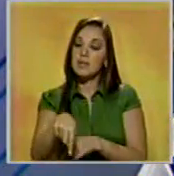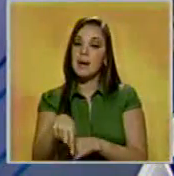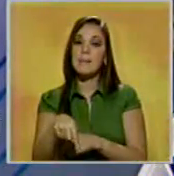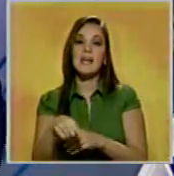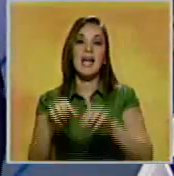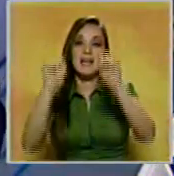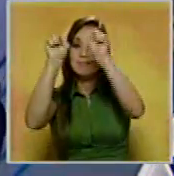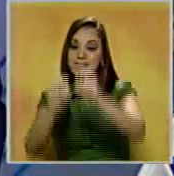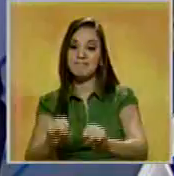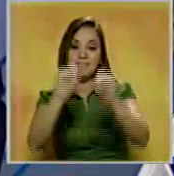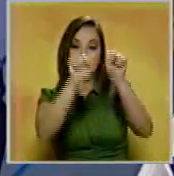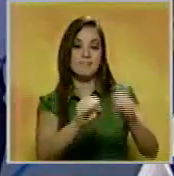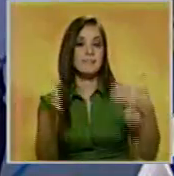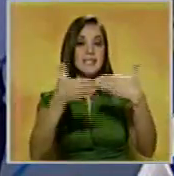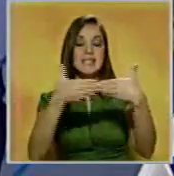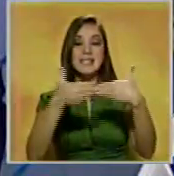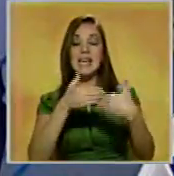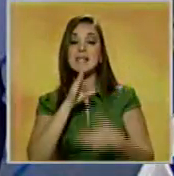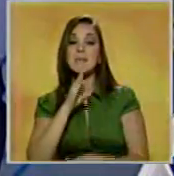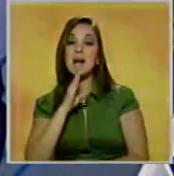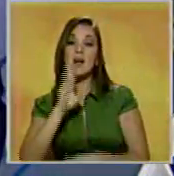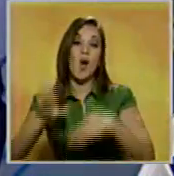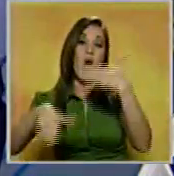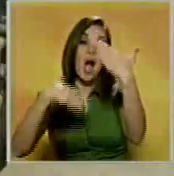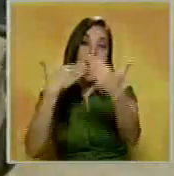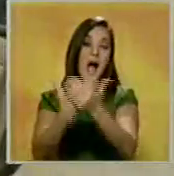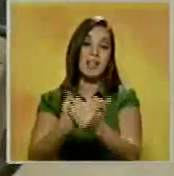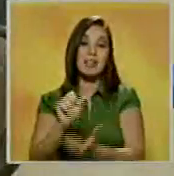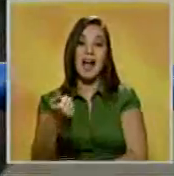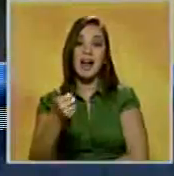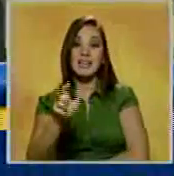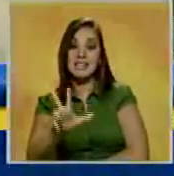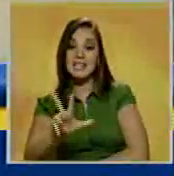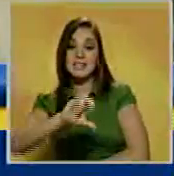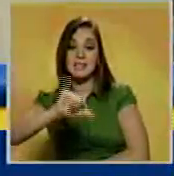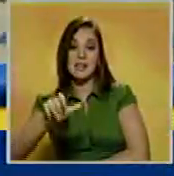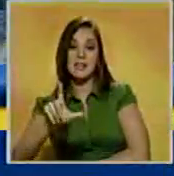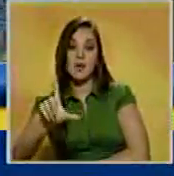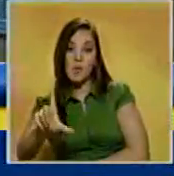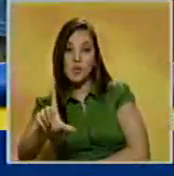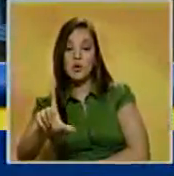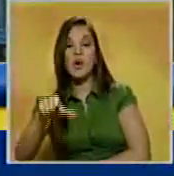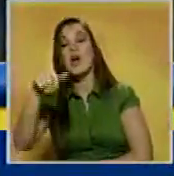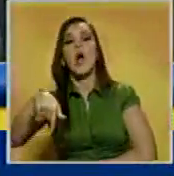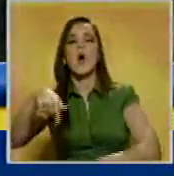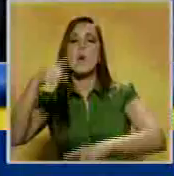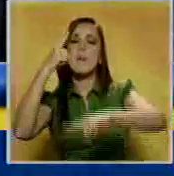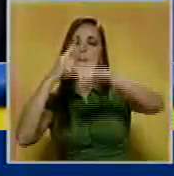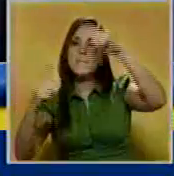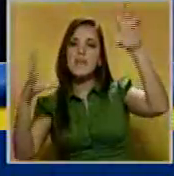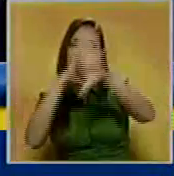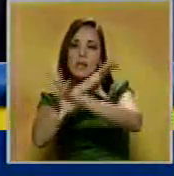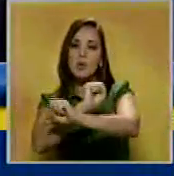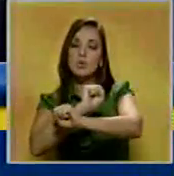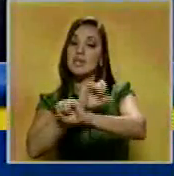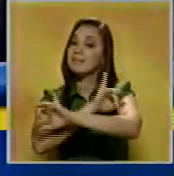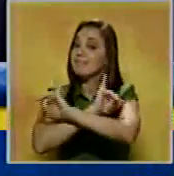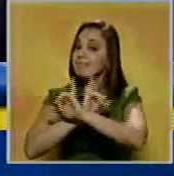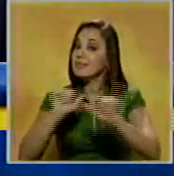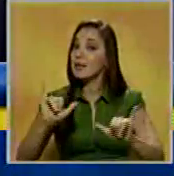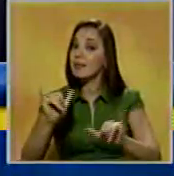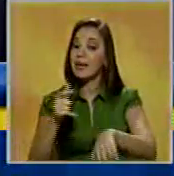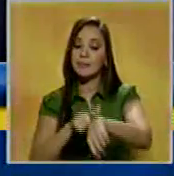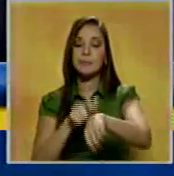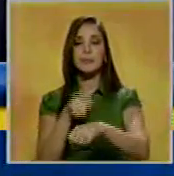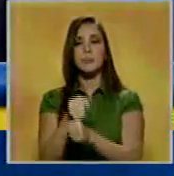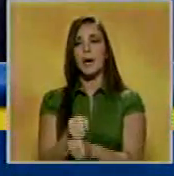todas las entidades bancarias hasta el próximo lunes 13 de julio el decreto estará vigente a partir de la medianoche cuando expira la prórroga fijada el